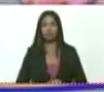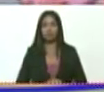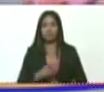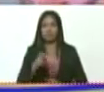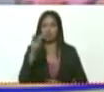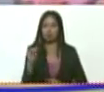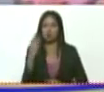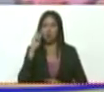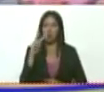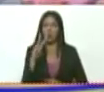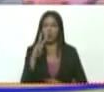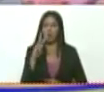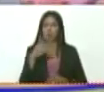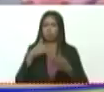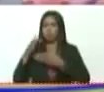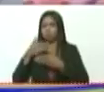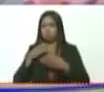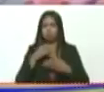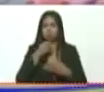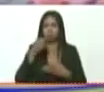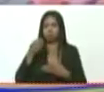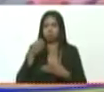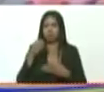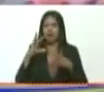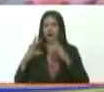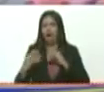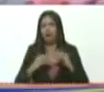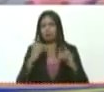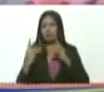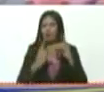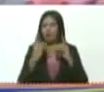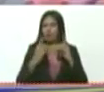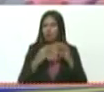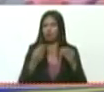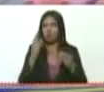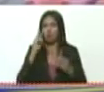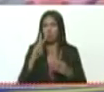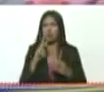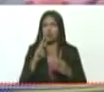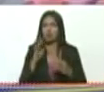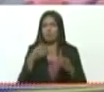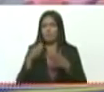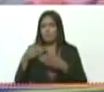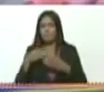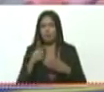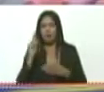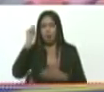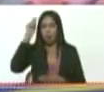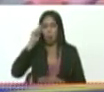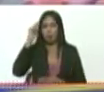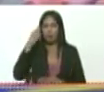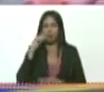fascistas, yo los veo conversando. Todos estos meses yo veía las conversaciones de ellos, los videos.